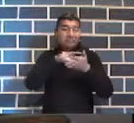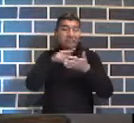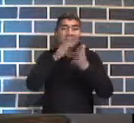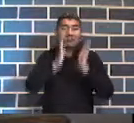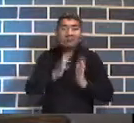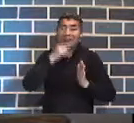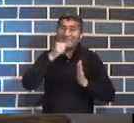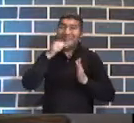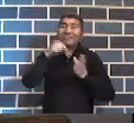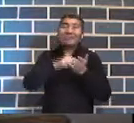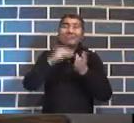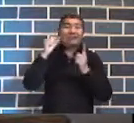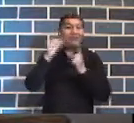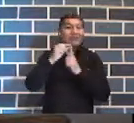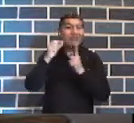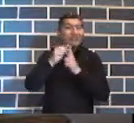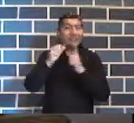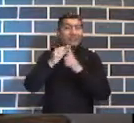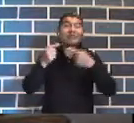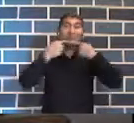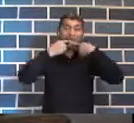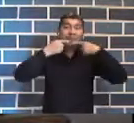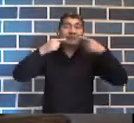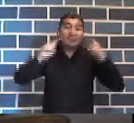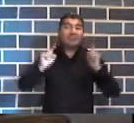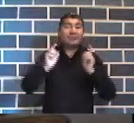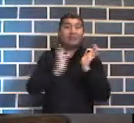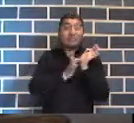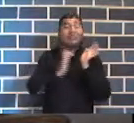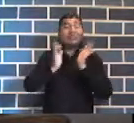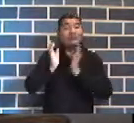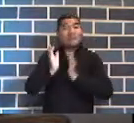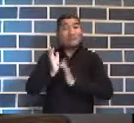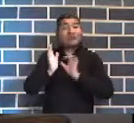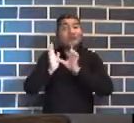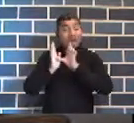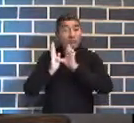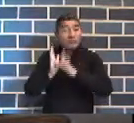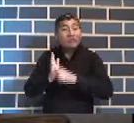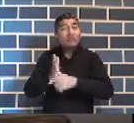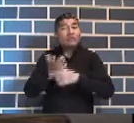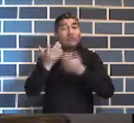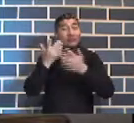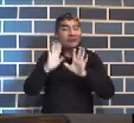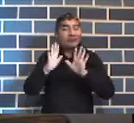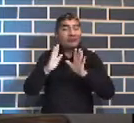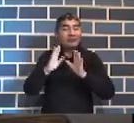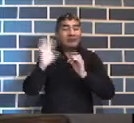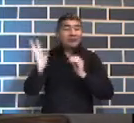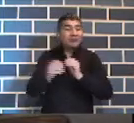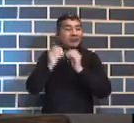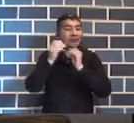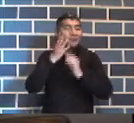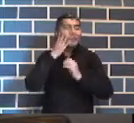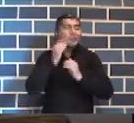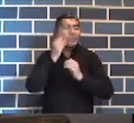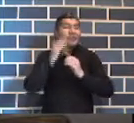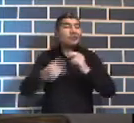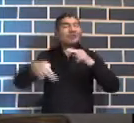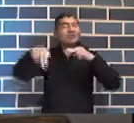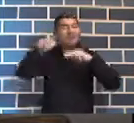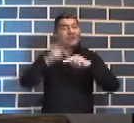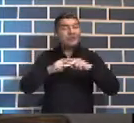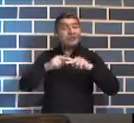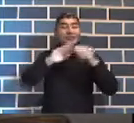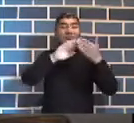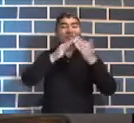estas eran las palabras mismas pronunciadas por jesús y que después fueron enriquecidas por la experiencia de la comunidad